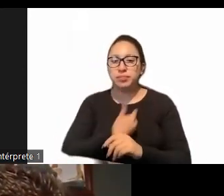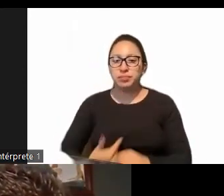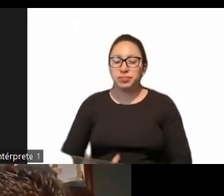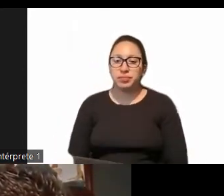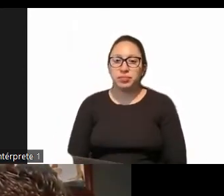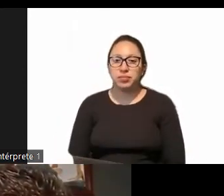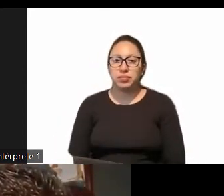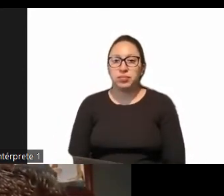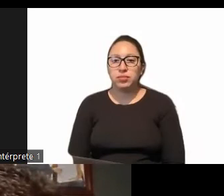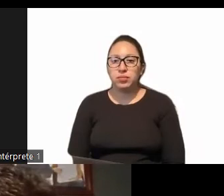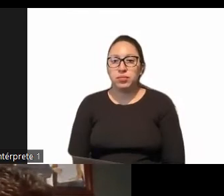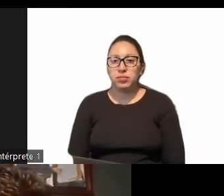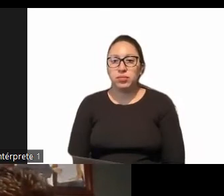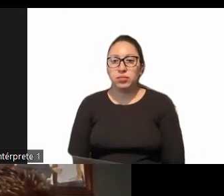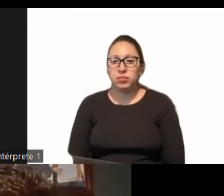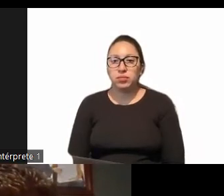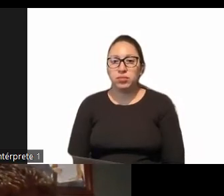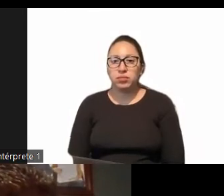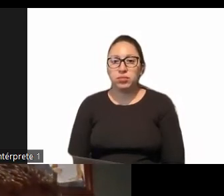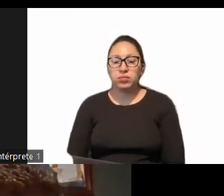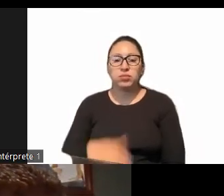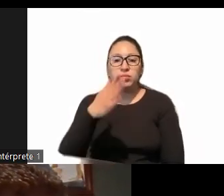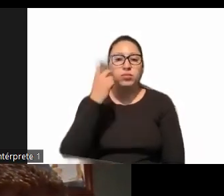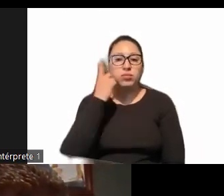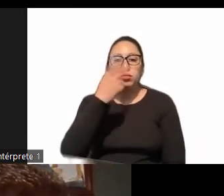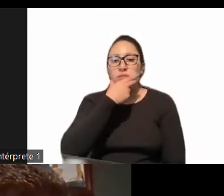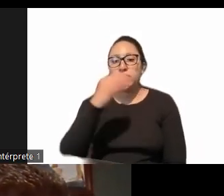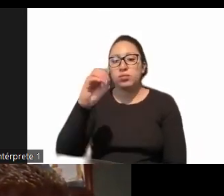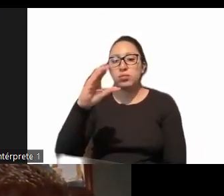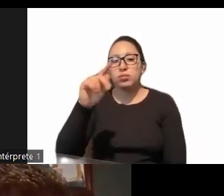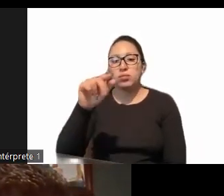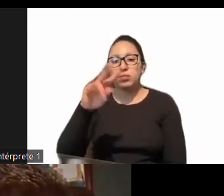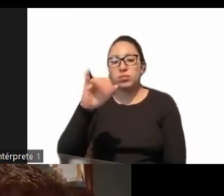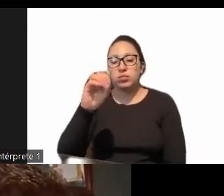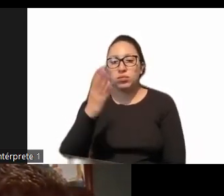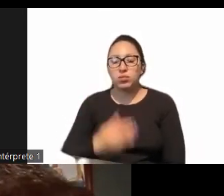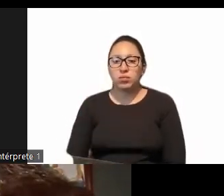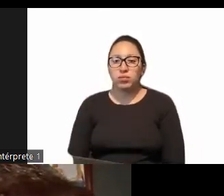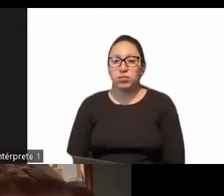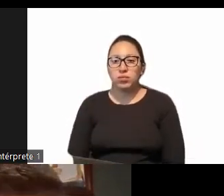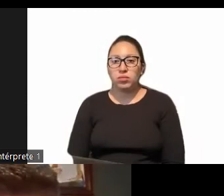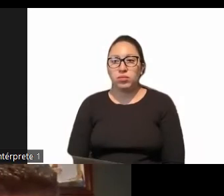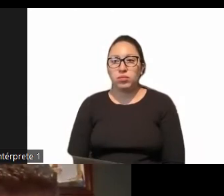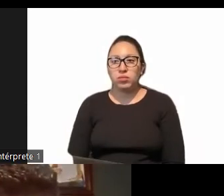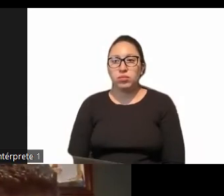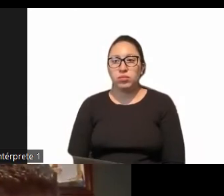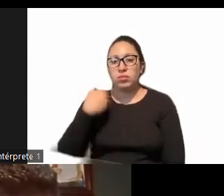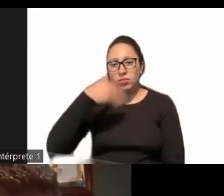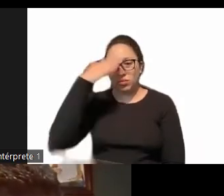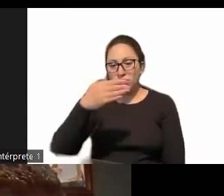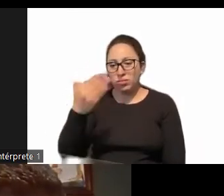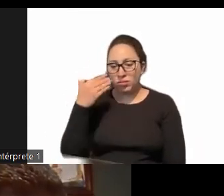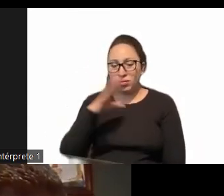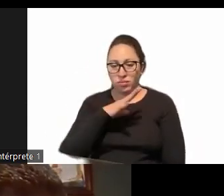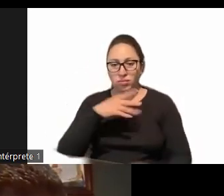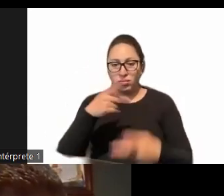Presidenta. Adelante, diputado Octavio. Y nada más para pedir que sabemos que estábamos en votación, pero sin